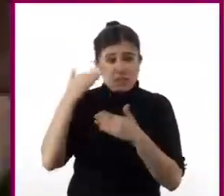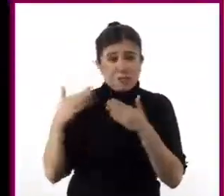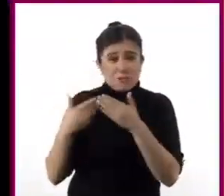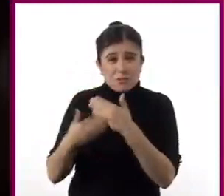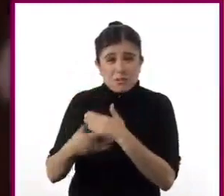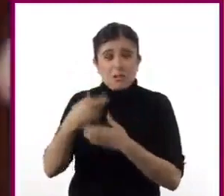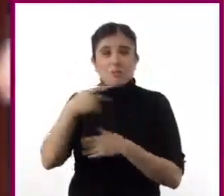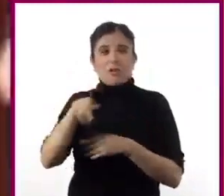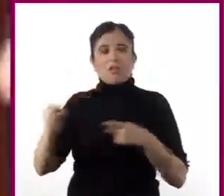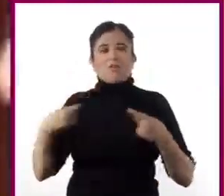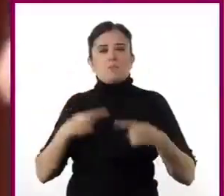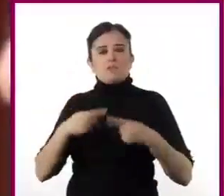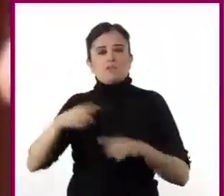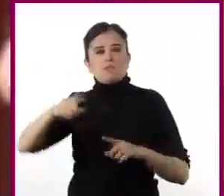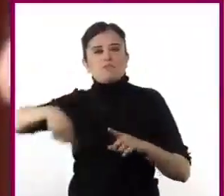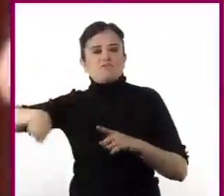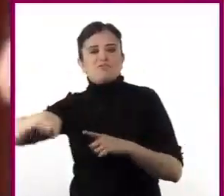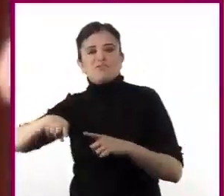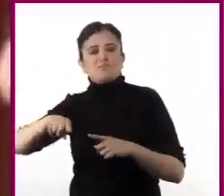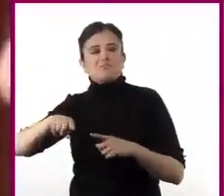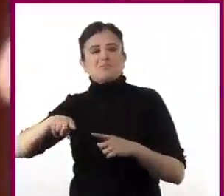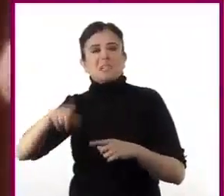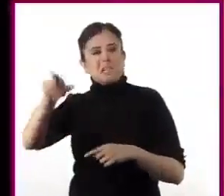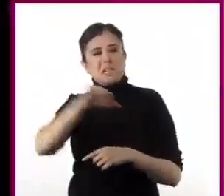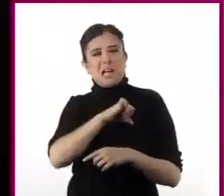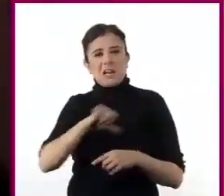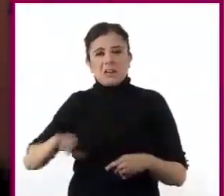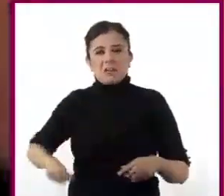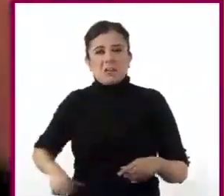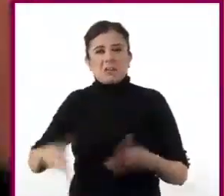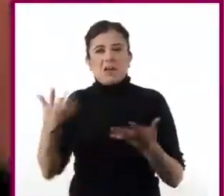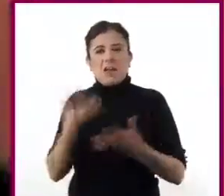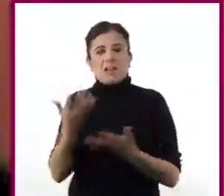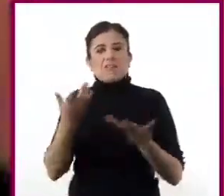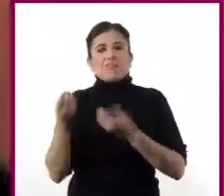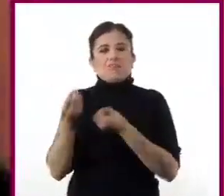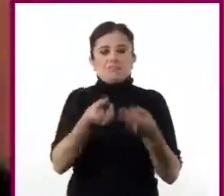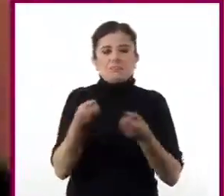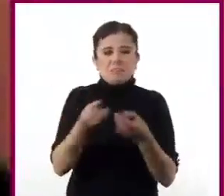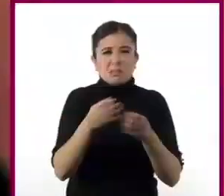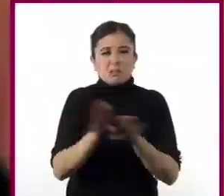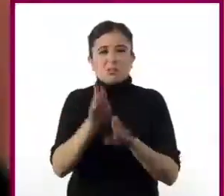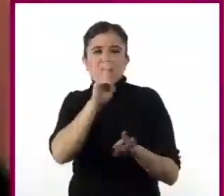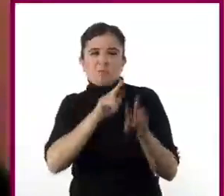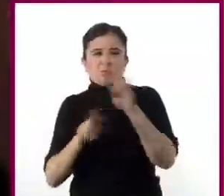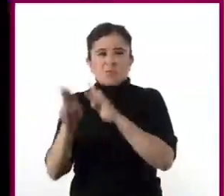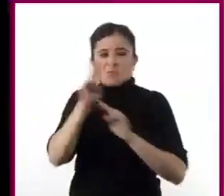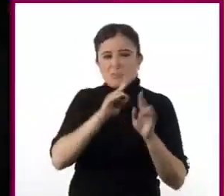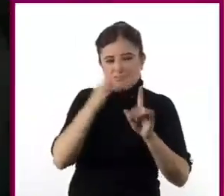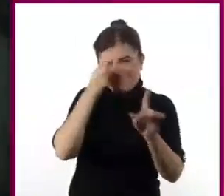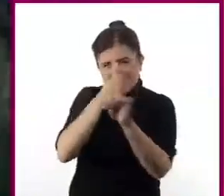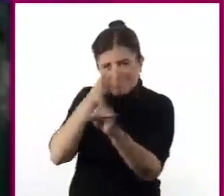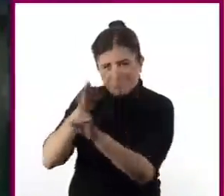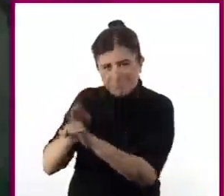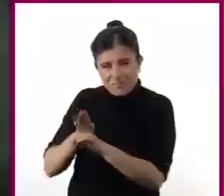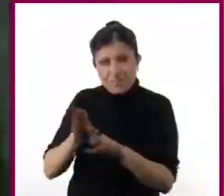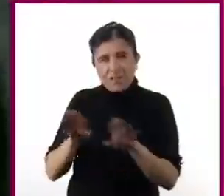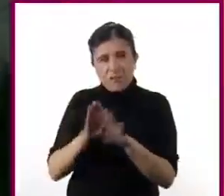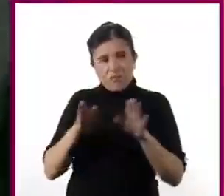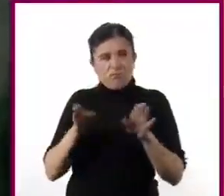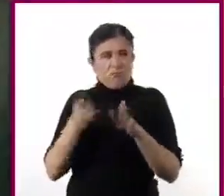las expresiones locales a través de los ayuntamientos daban cauce a inquietudes muy particulares y una